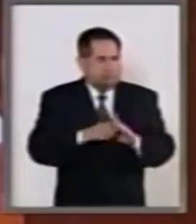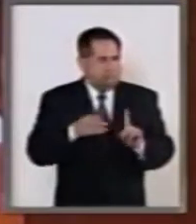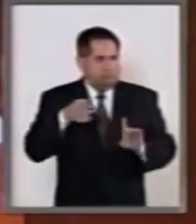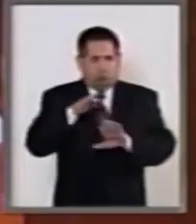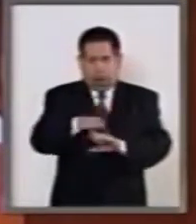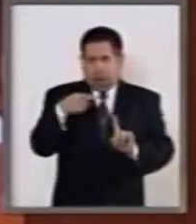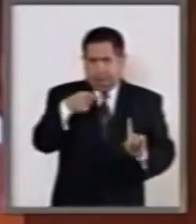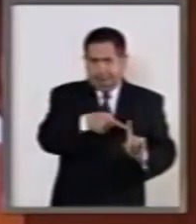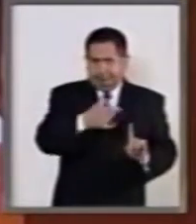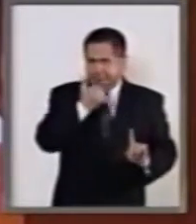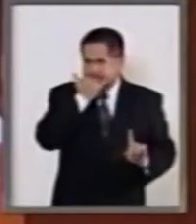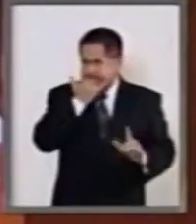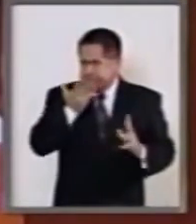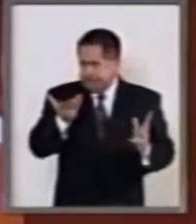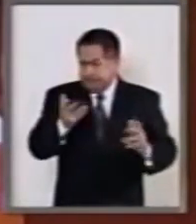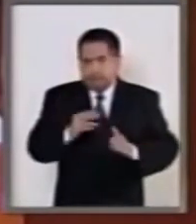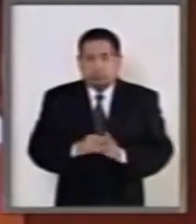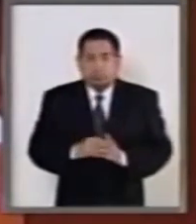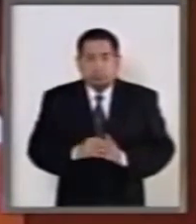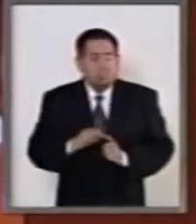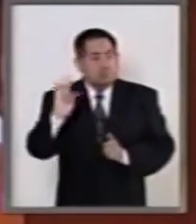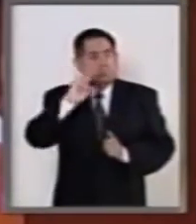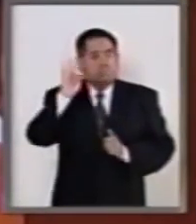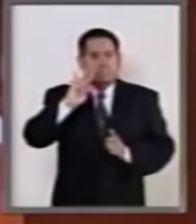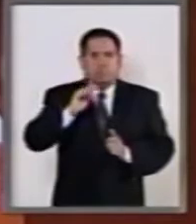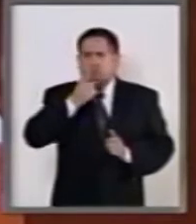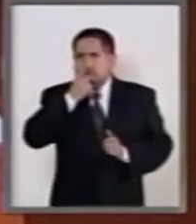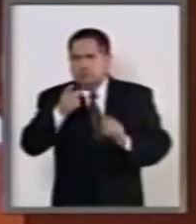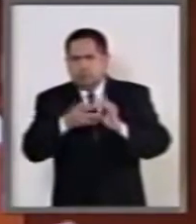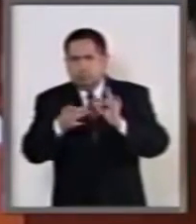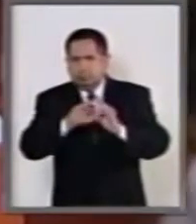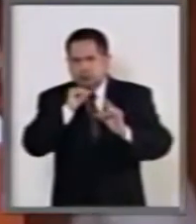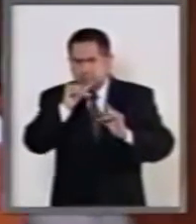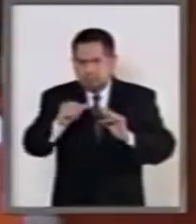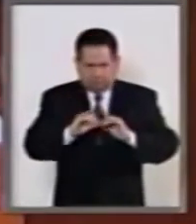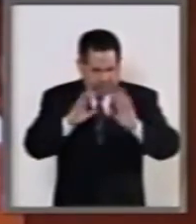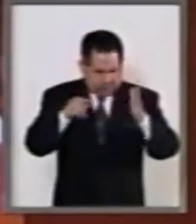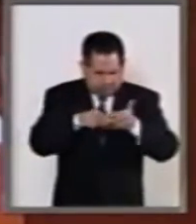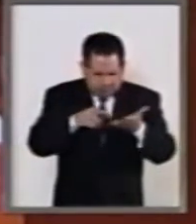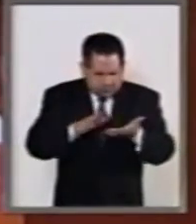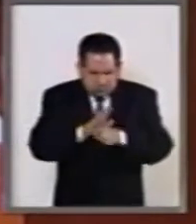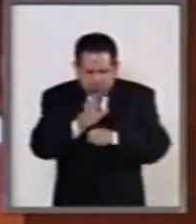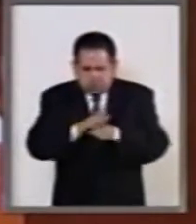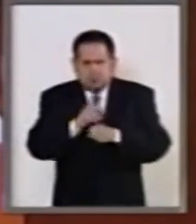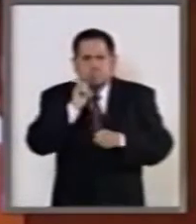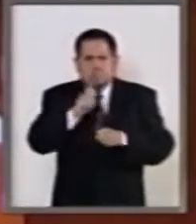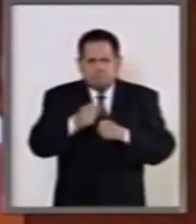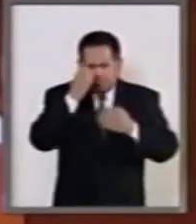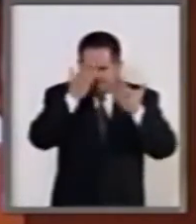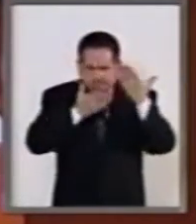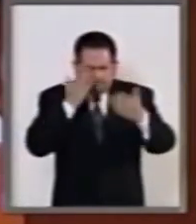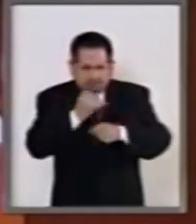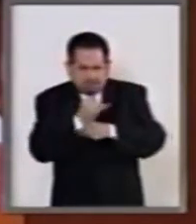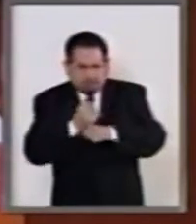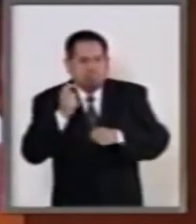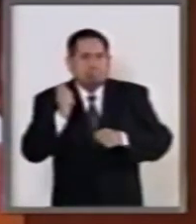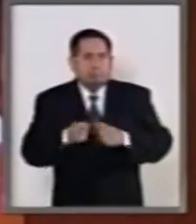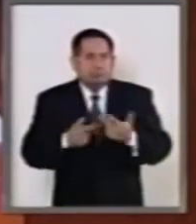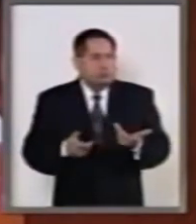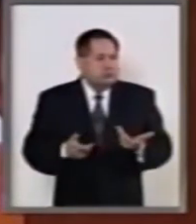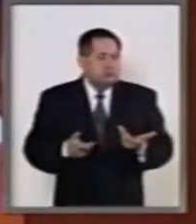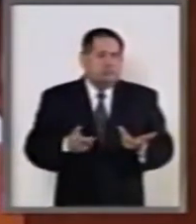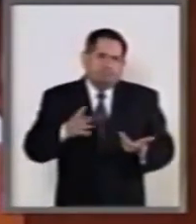imputado. Y es que, aunque no se diga expresamente en qué consistirán dichas evaluaciones, es